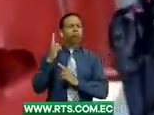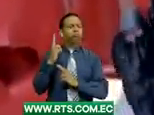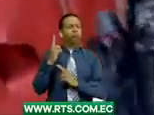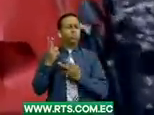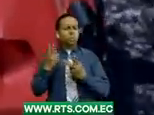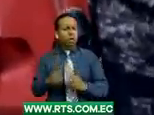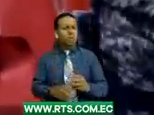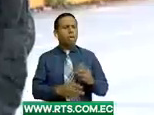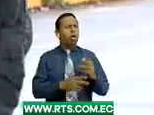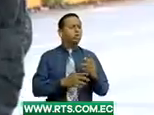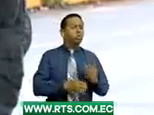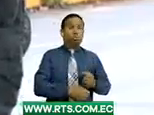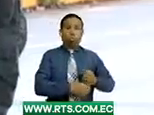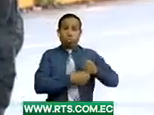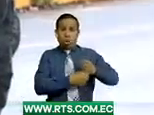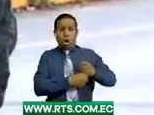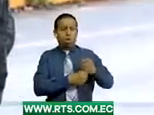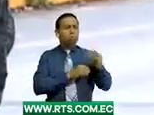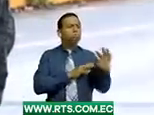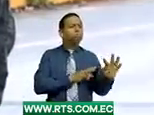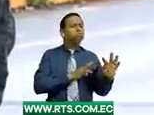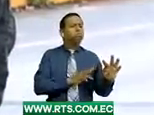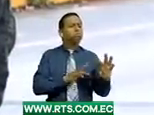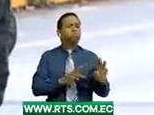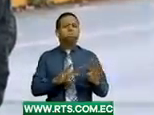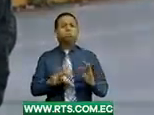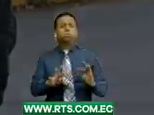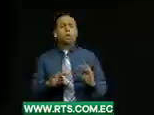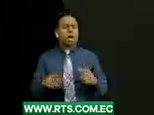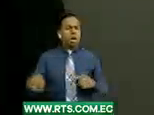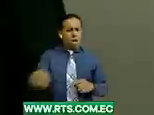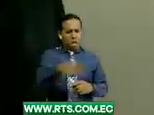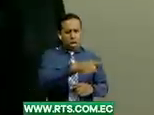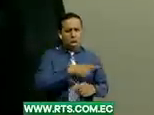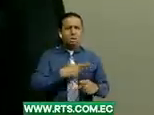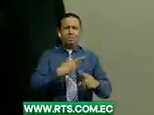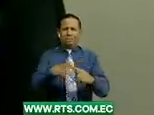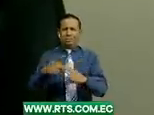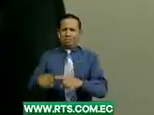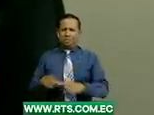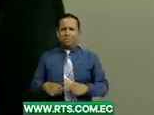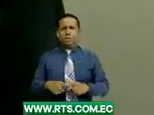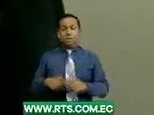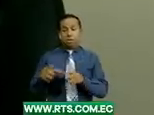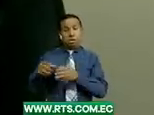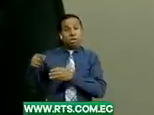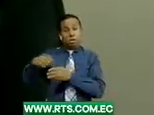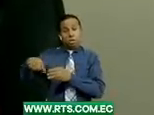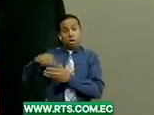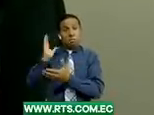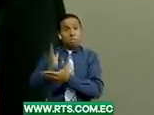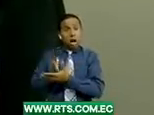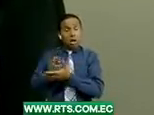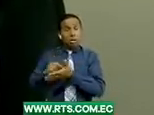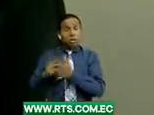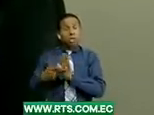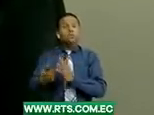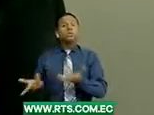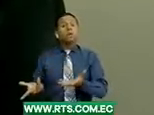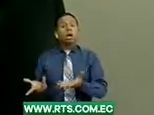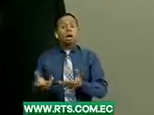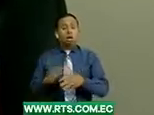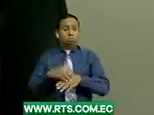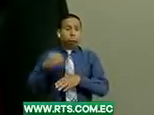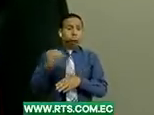los soldados pertenecen a las tres ramas de las Fuerzas Armadas. La salida de la Fuerza de Tarea Conjunta o el dejar de trabajar, no,